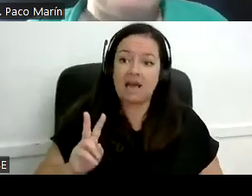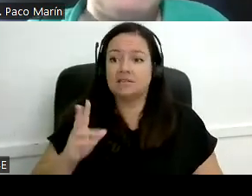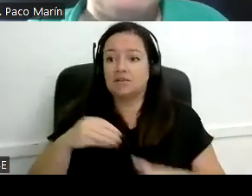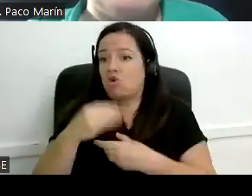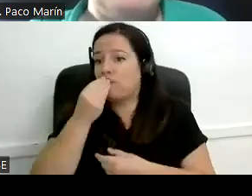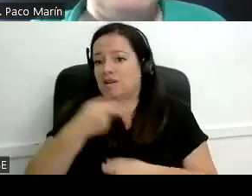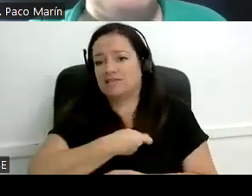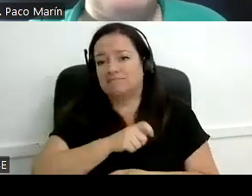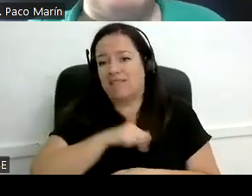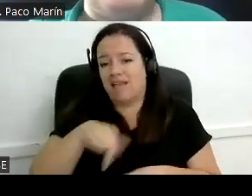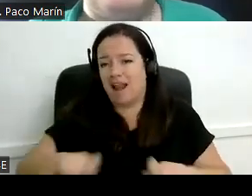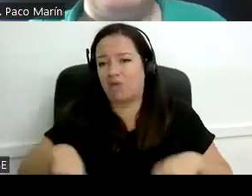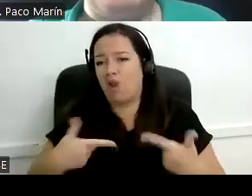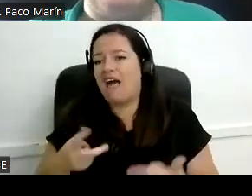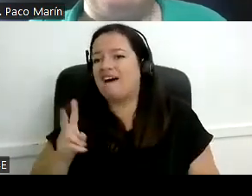dieta mediterránea